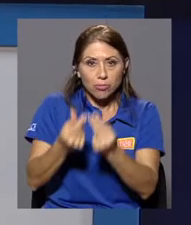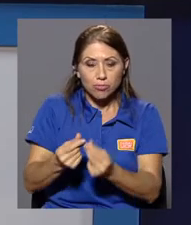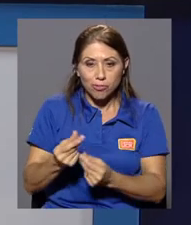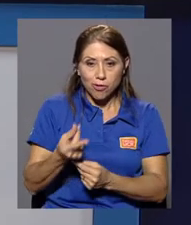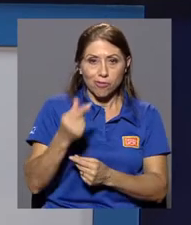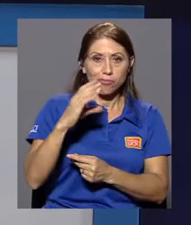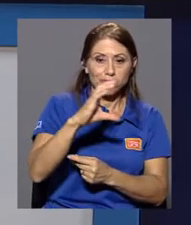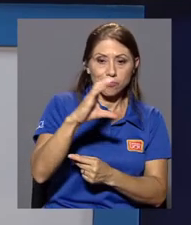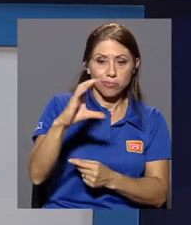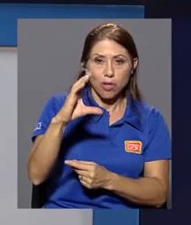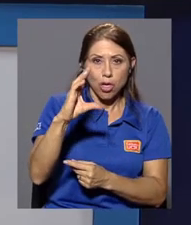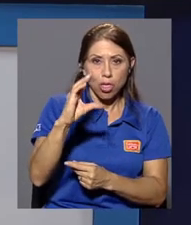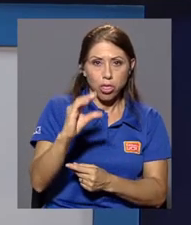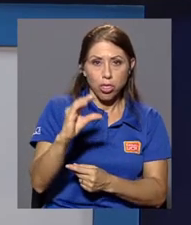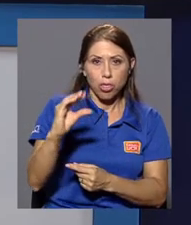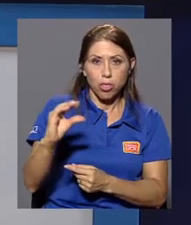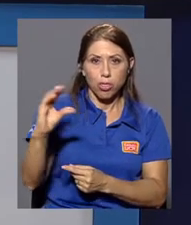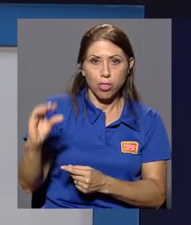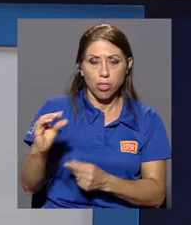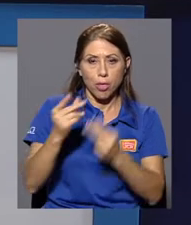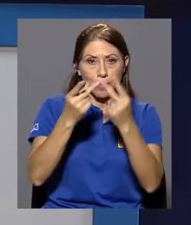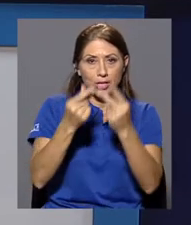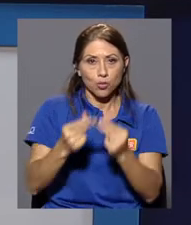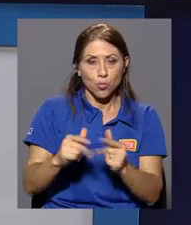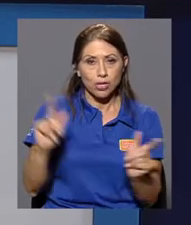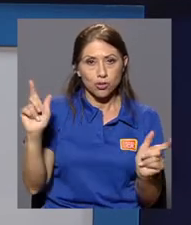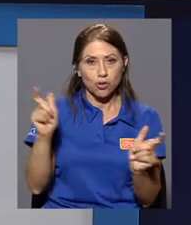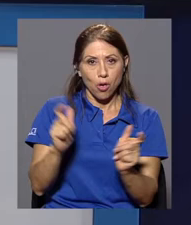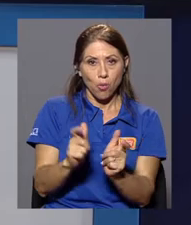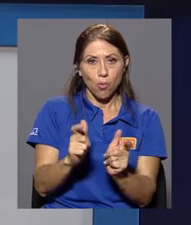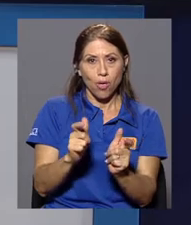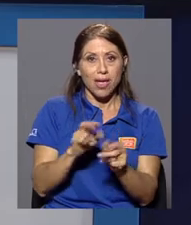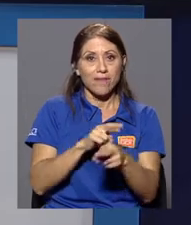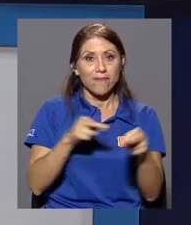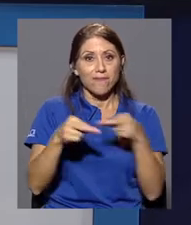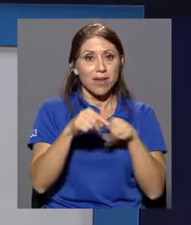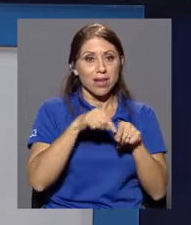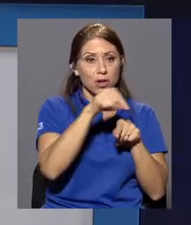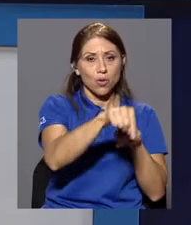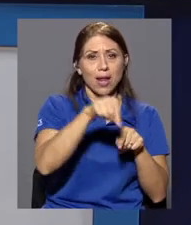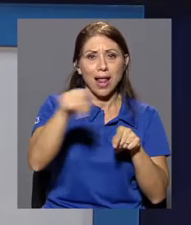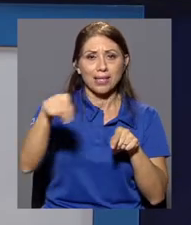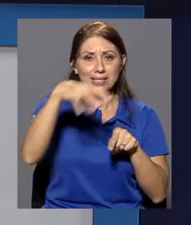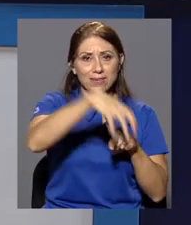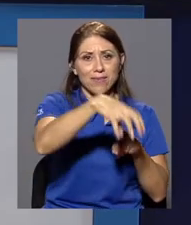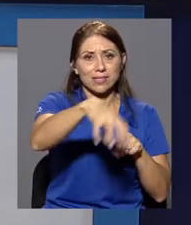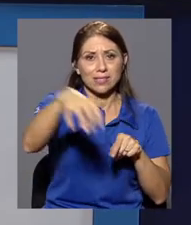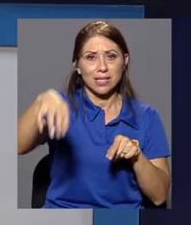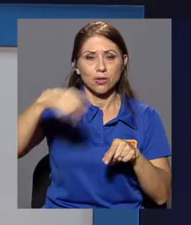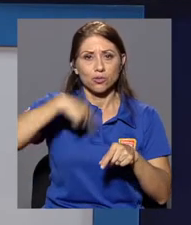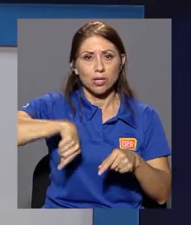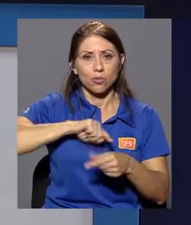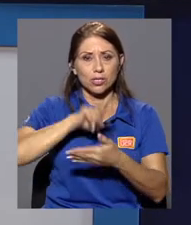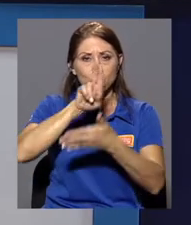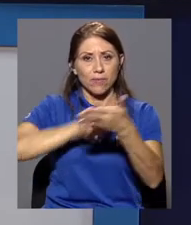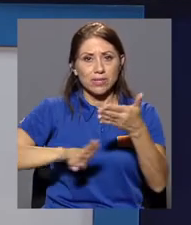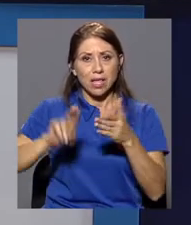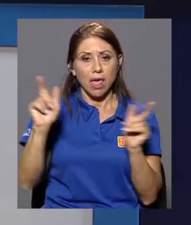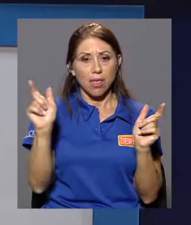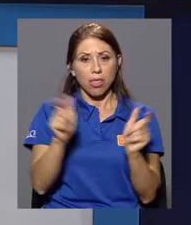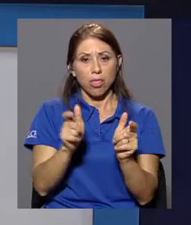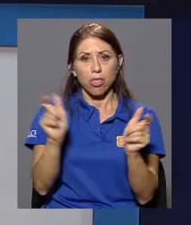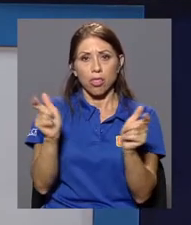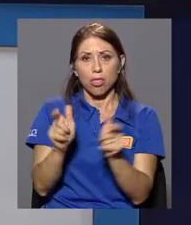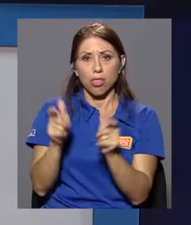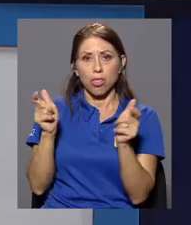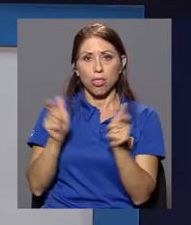beneficios o de presupuestos que obtienen las sedes regionales y recintos de nuestra universidad, y en la Asamblea